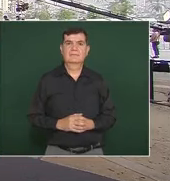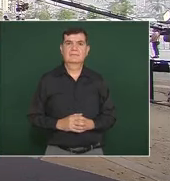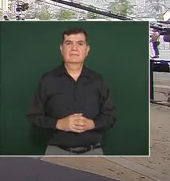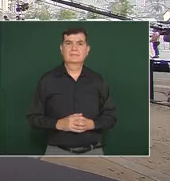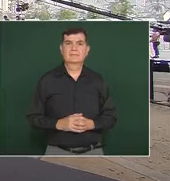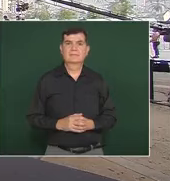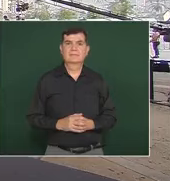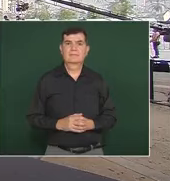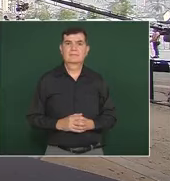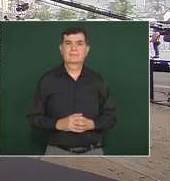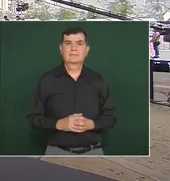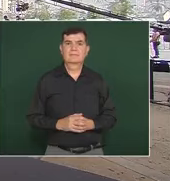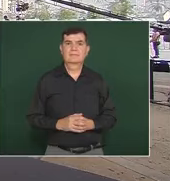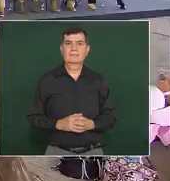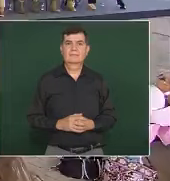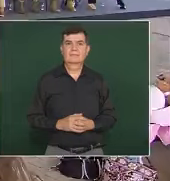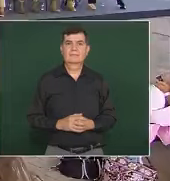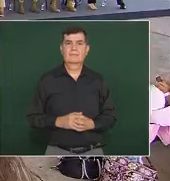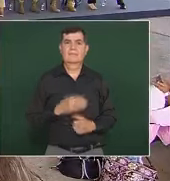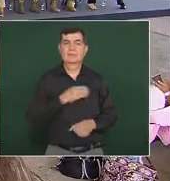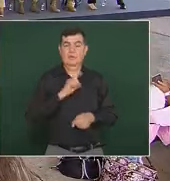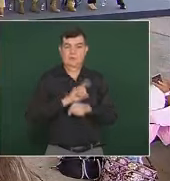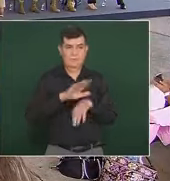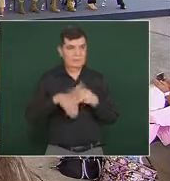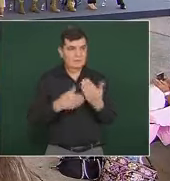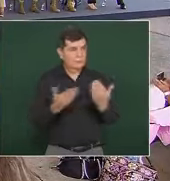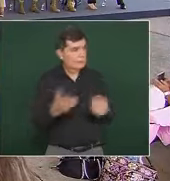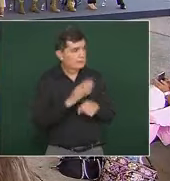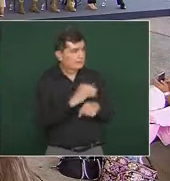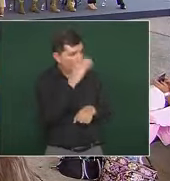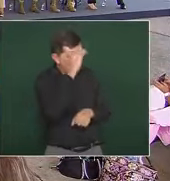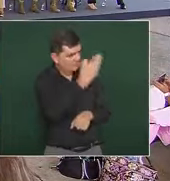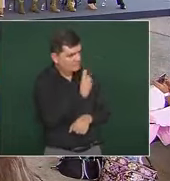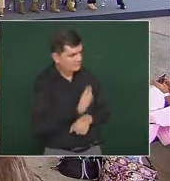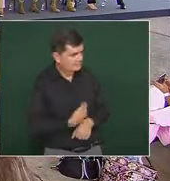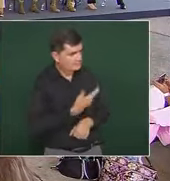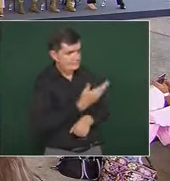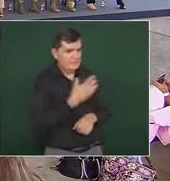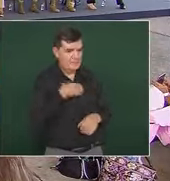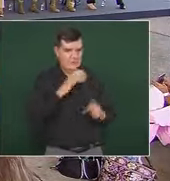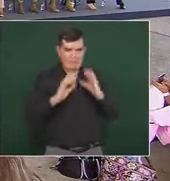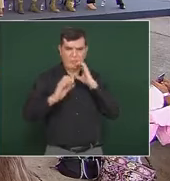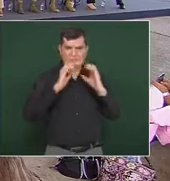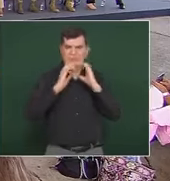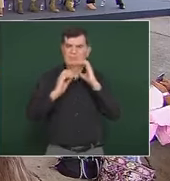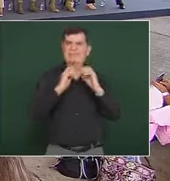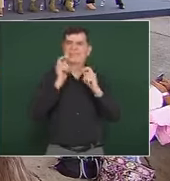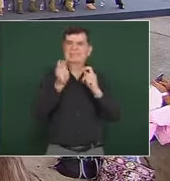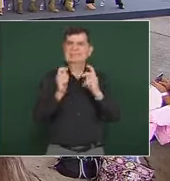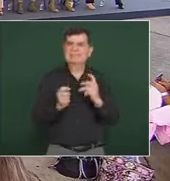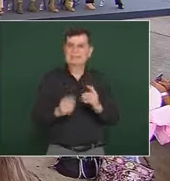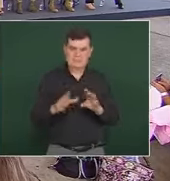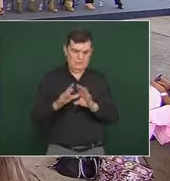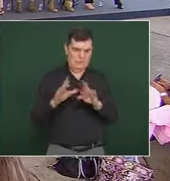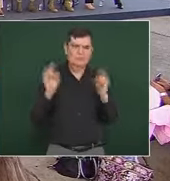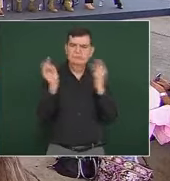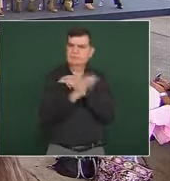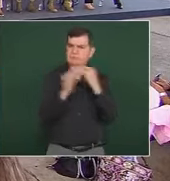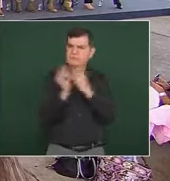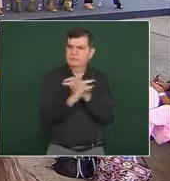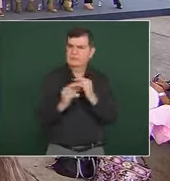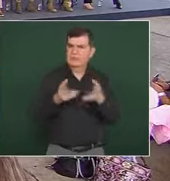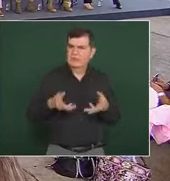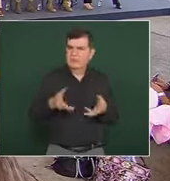Con su permiso, señor presidente. Buenos días a todos. Respecto a la infraestructura de comunicaciones en lo que tiene que ver con autopistas y